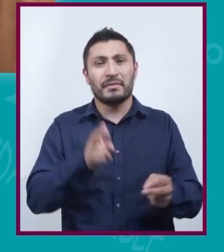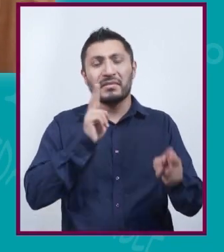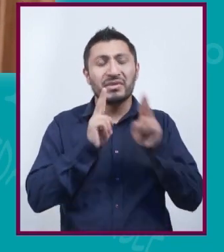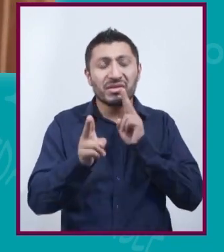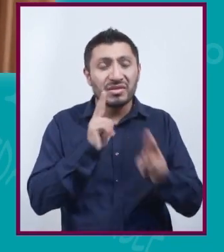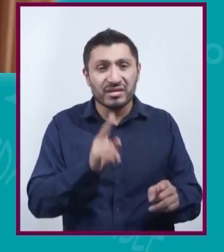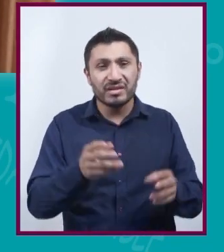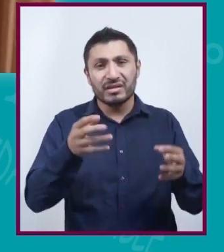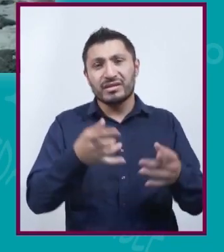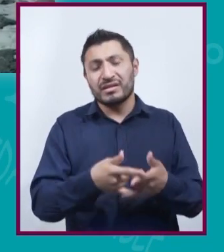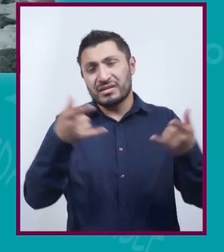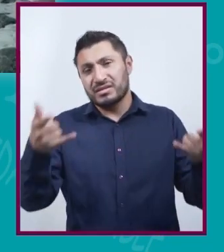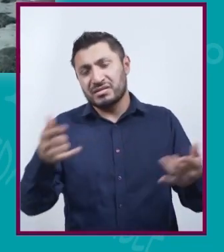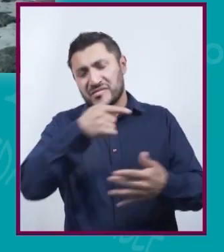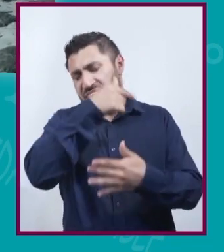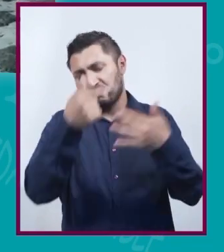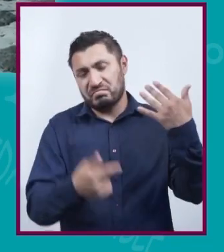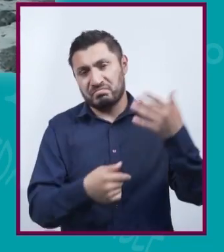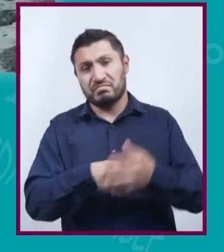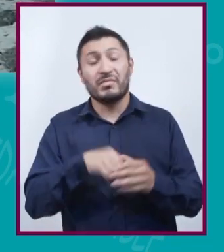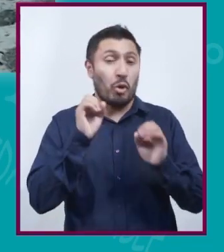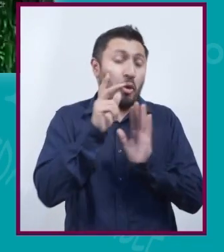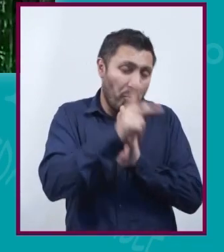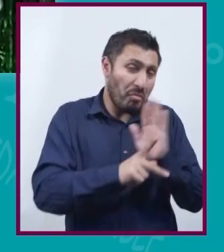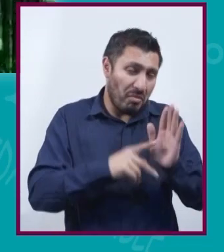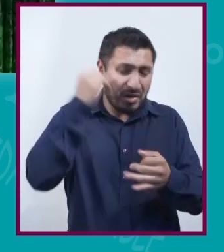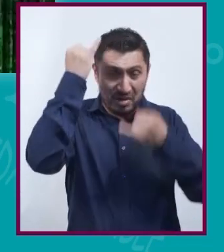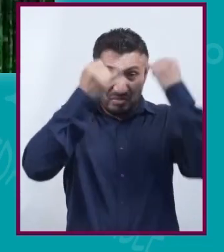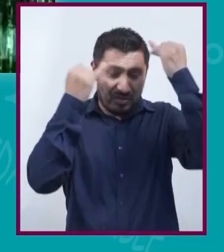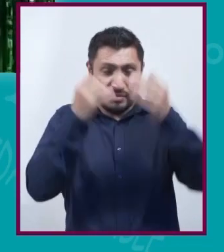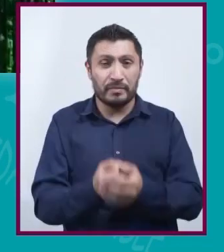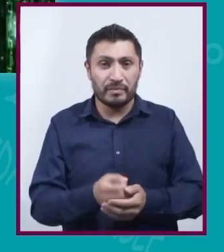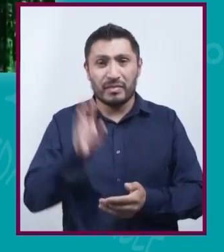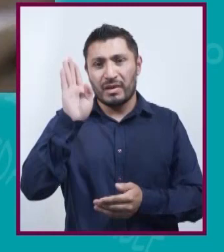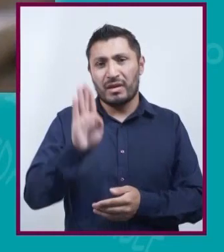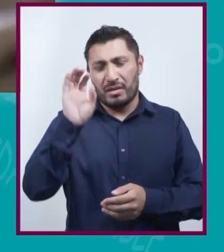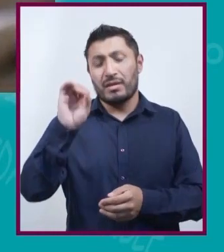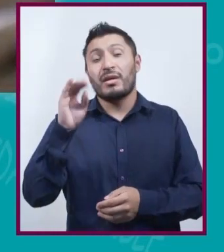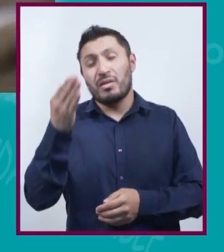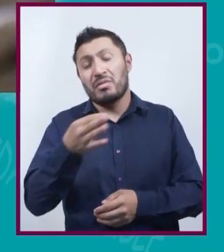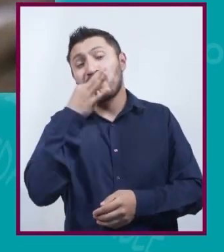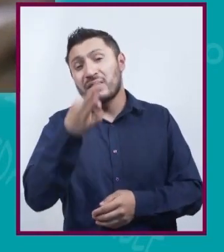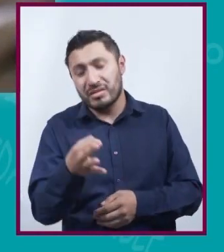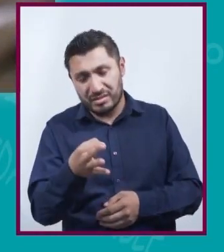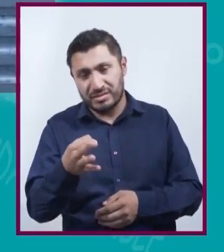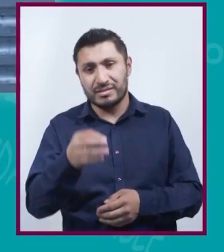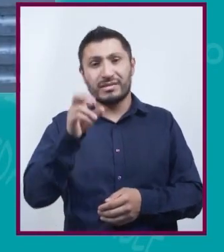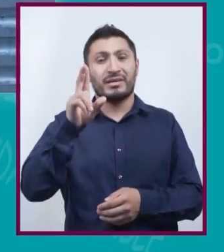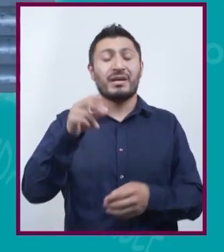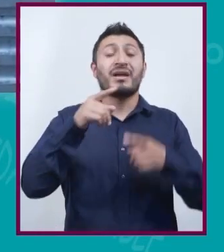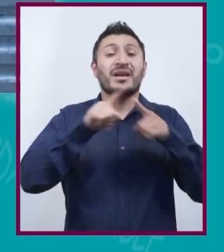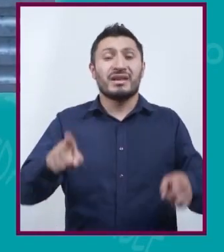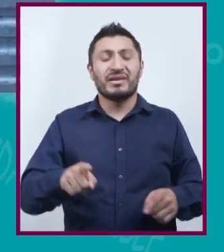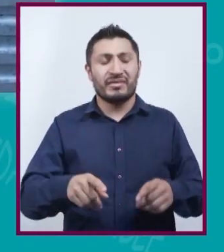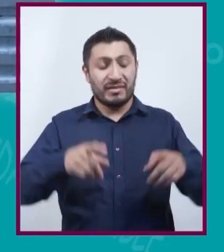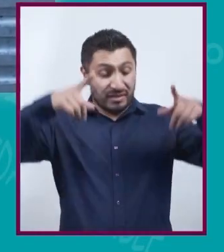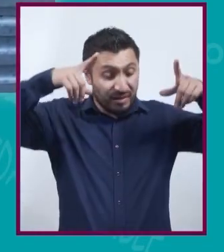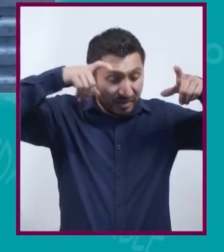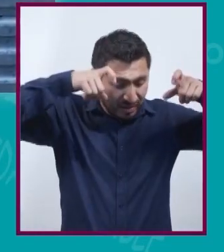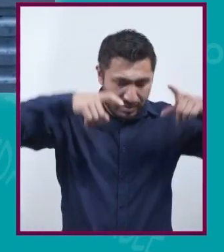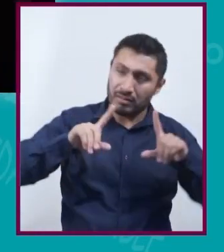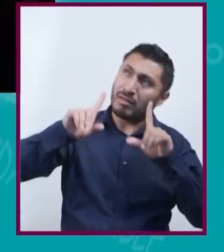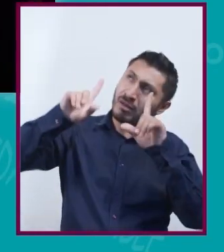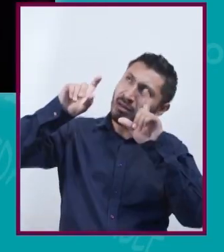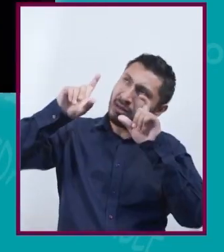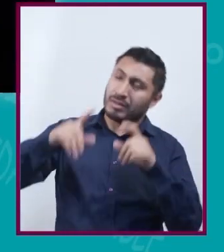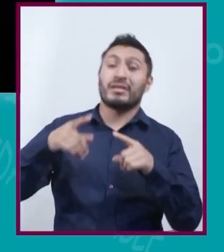audiovisual, sea el que sea, un reportaje, un documental o una película de ficción. Parece obvio mencionar que no es lo mismo retratar